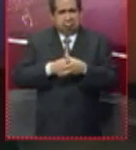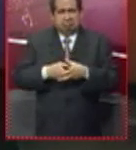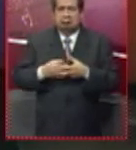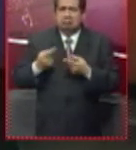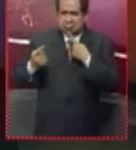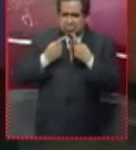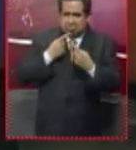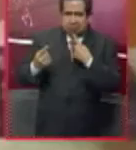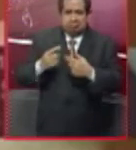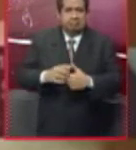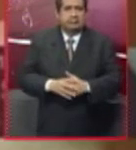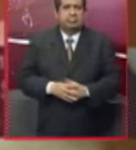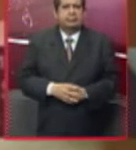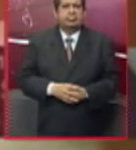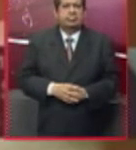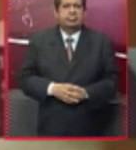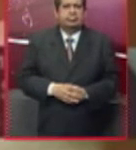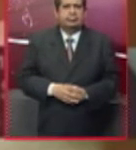a la materia.